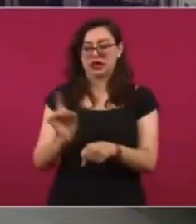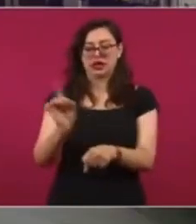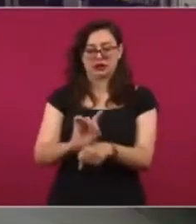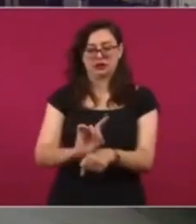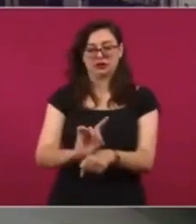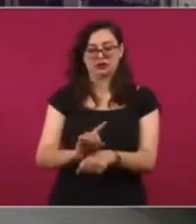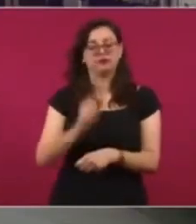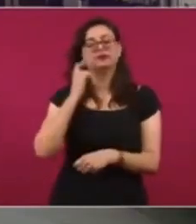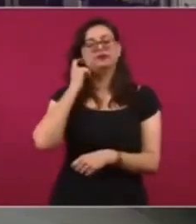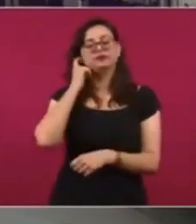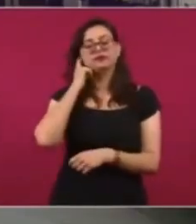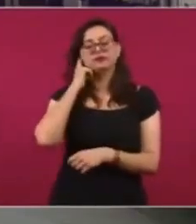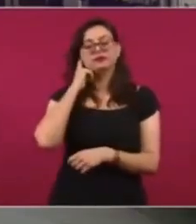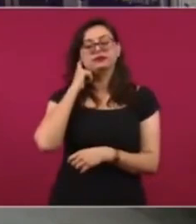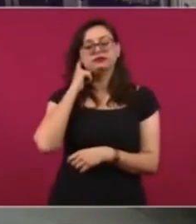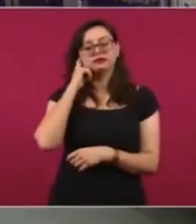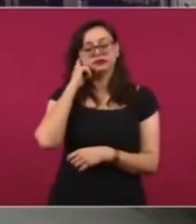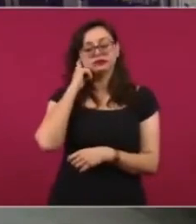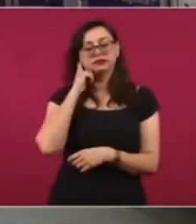más diarios,